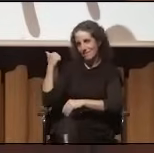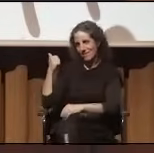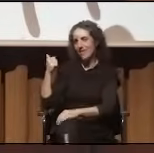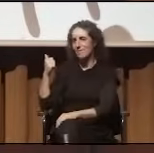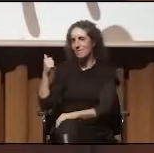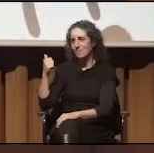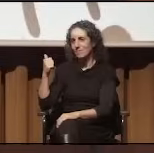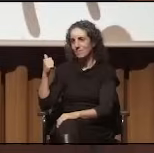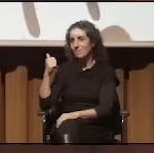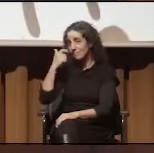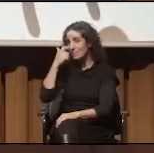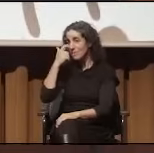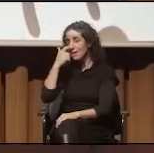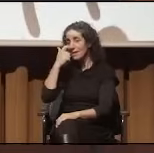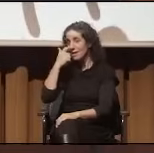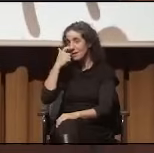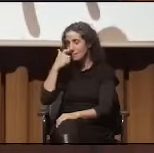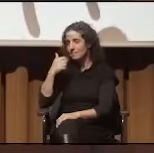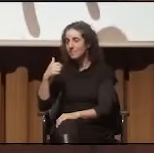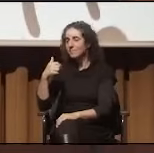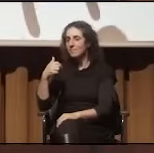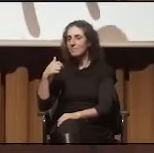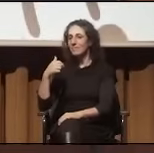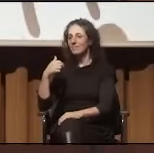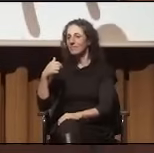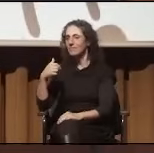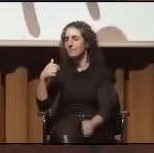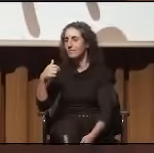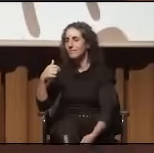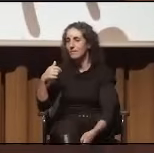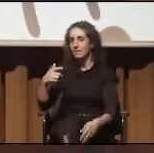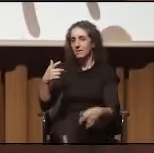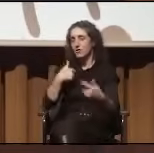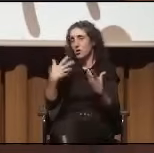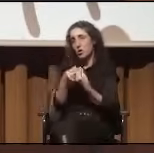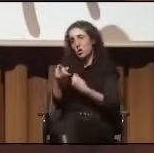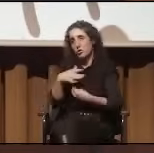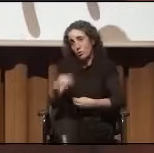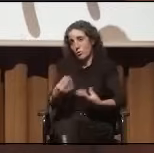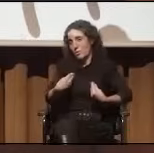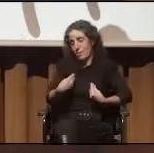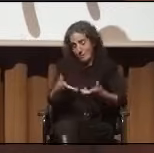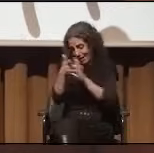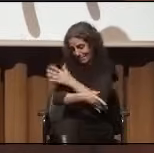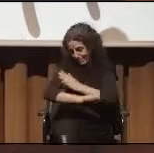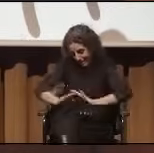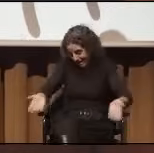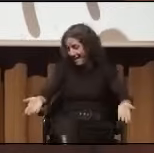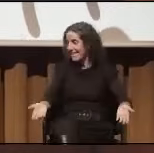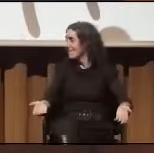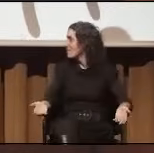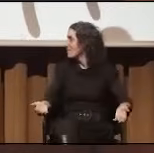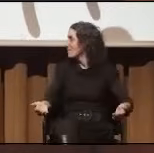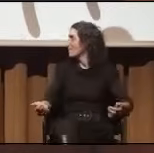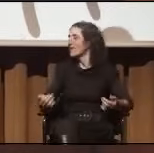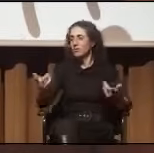Porque le vamos a sacar punta, eso ya ahora ya voy a vivir de esto el resto de mis días, ¿no? Bueno, es de esto, y ya que tengo un micrófono, voy a hacer un